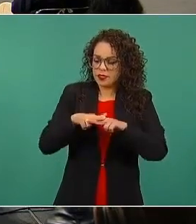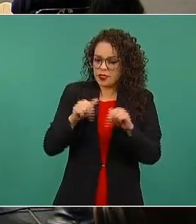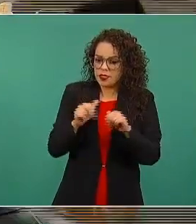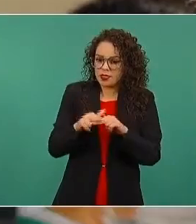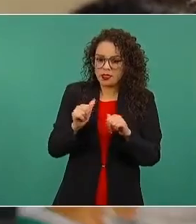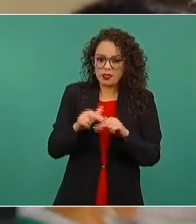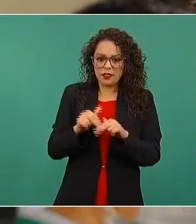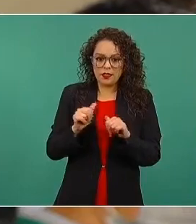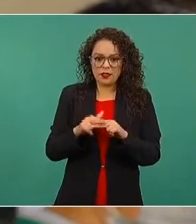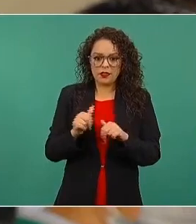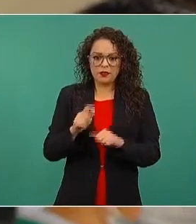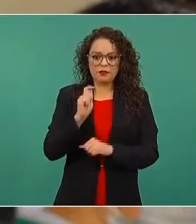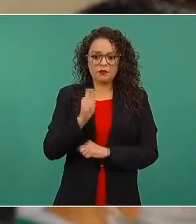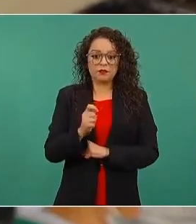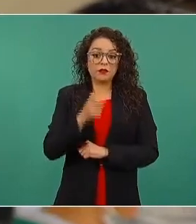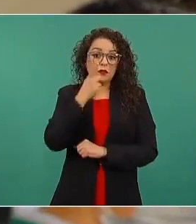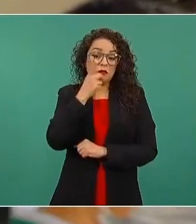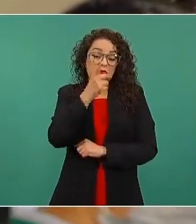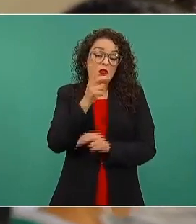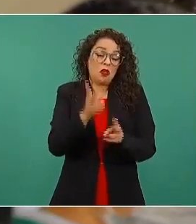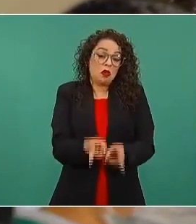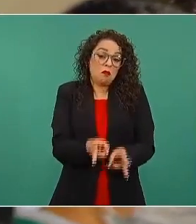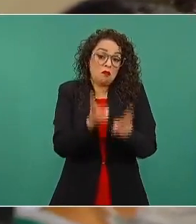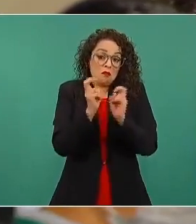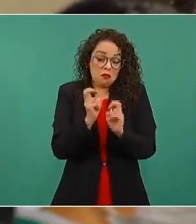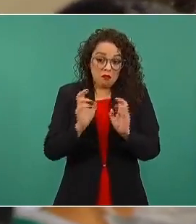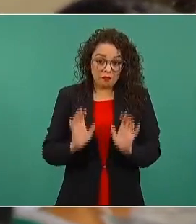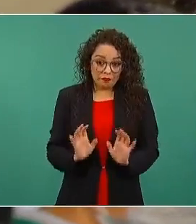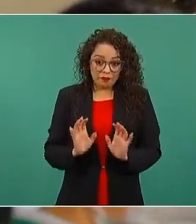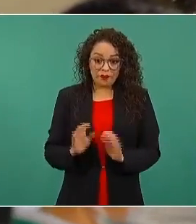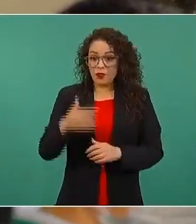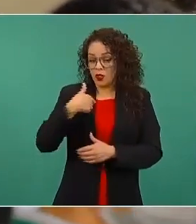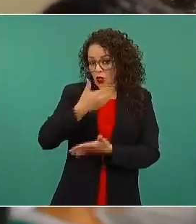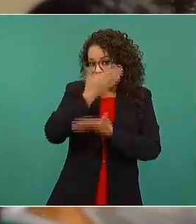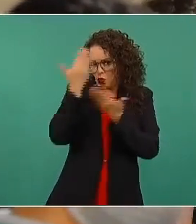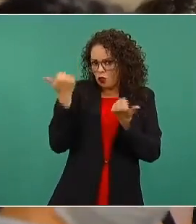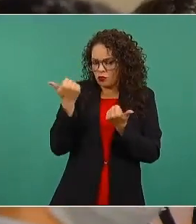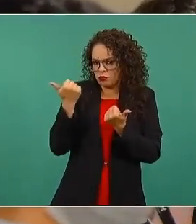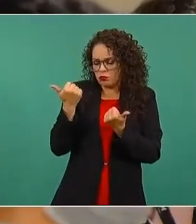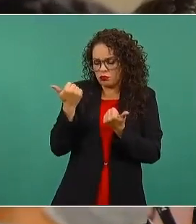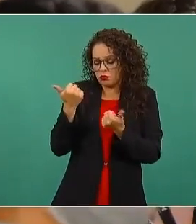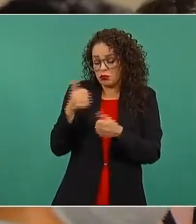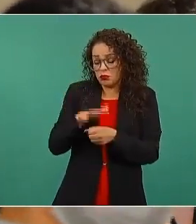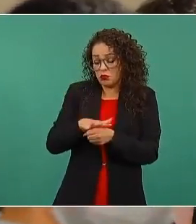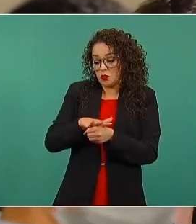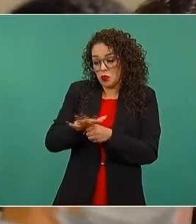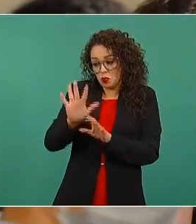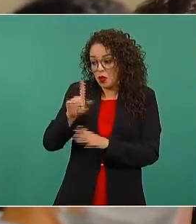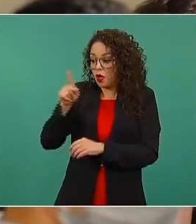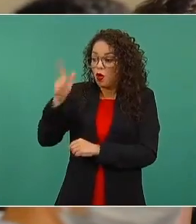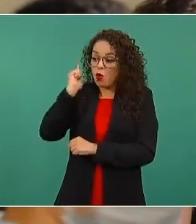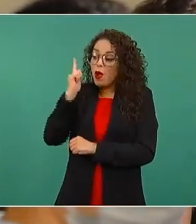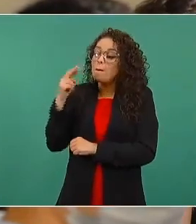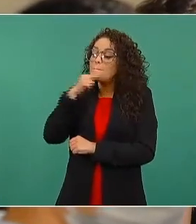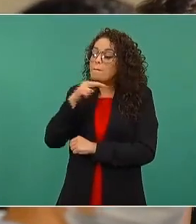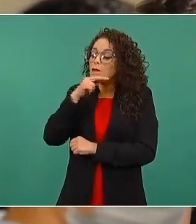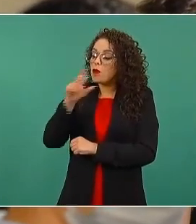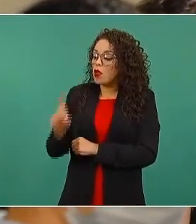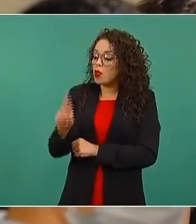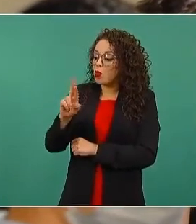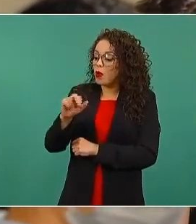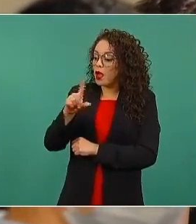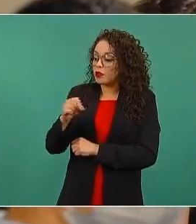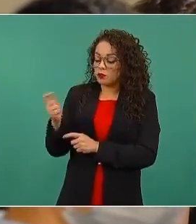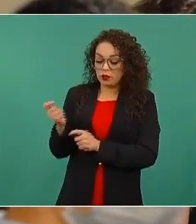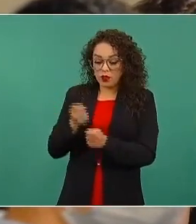que presuntamente se robó. Hay casos, no sabemos cómo está, lo va a decir Durazo, espero que pronto, que nos pase el